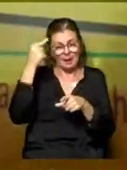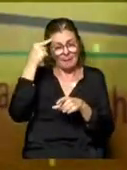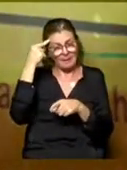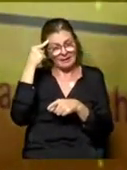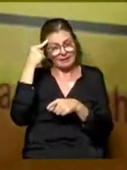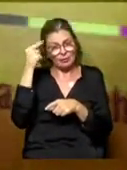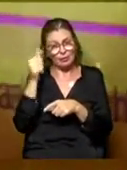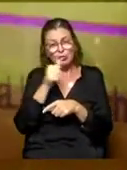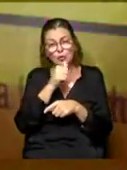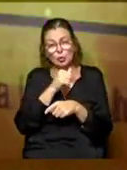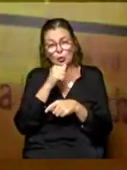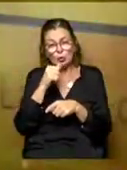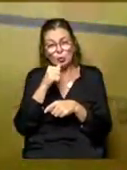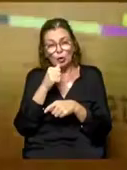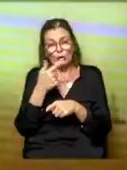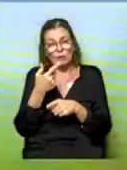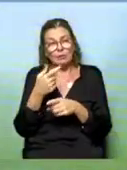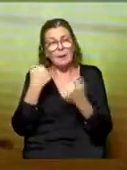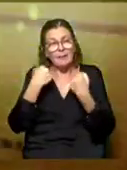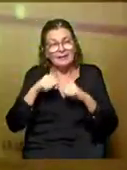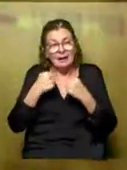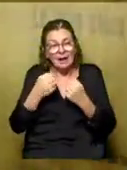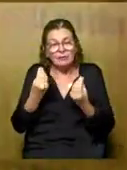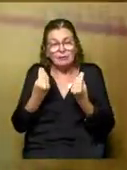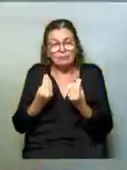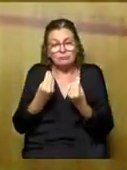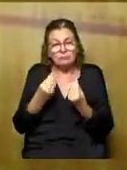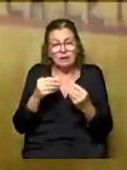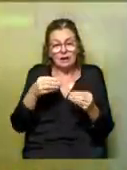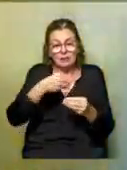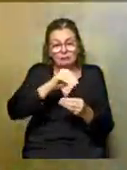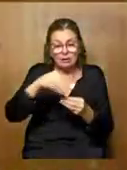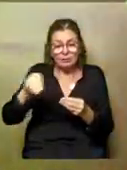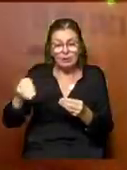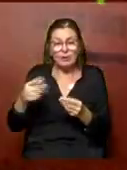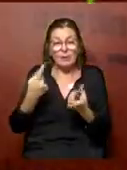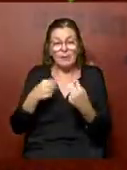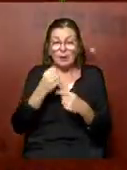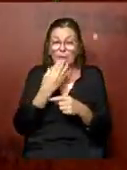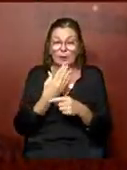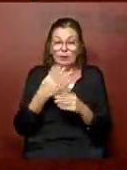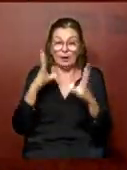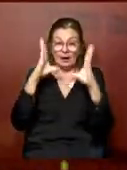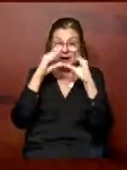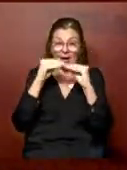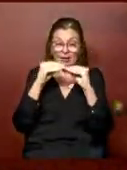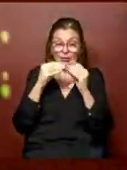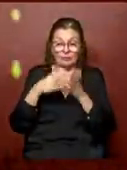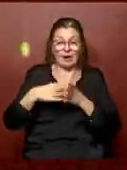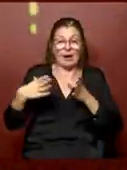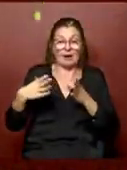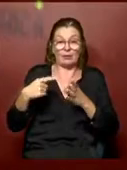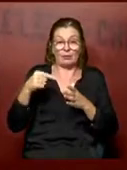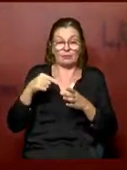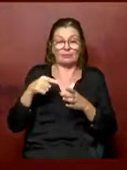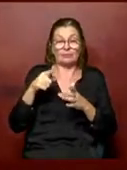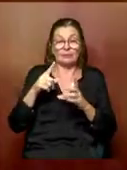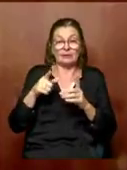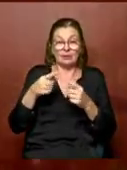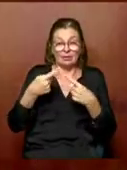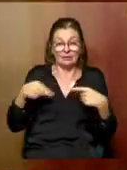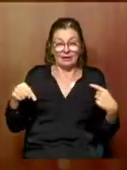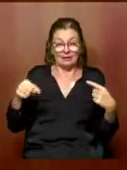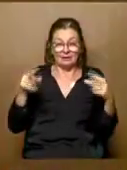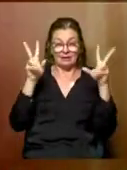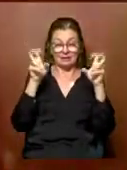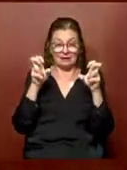hay soluciones o qué se viene ensayando al respecto por el tema de distribución. Pero bueno, la noche es ancha y es nuestra. Habrá de todo tipo